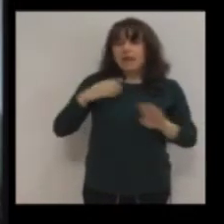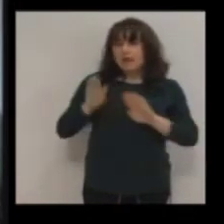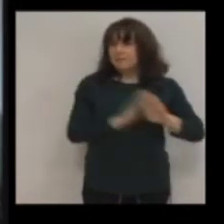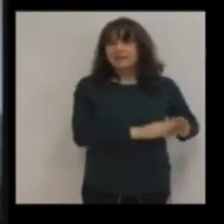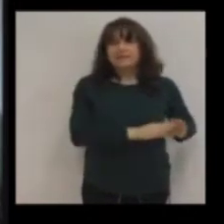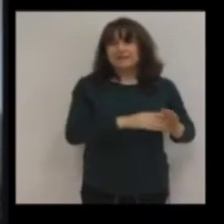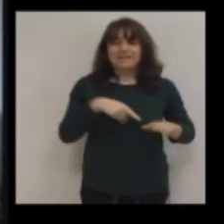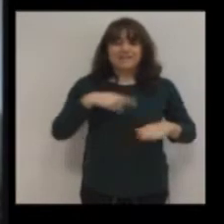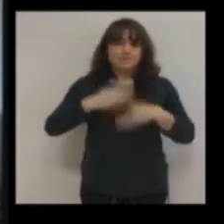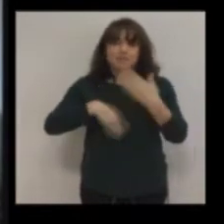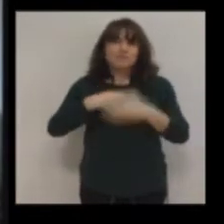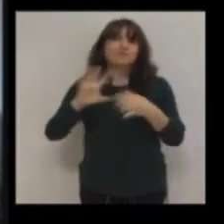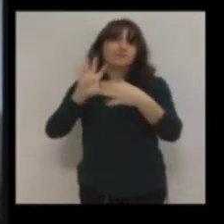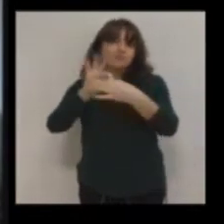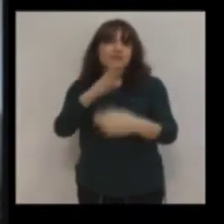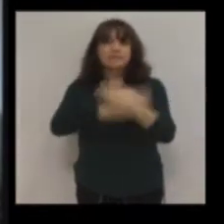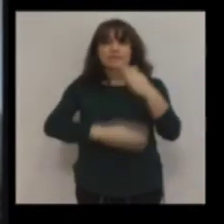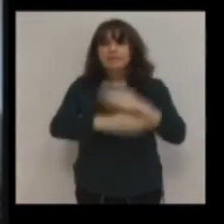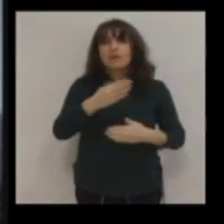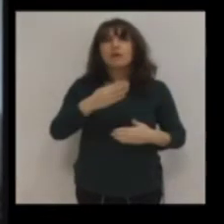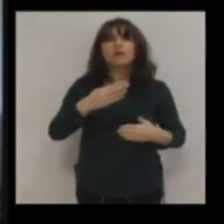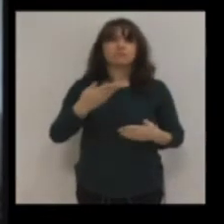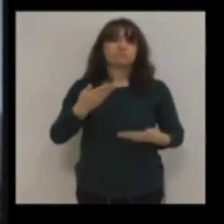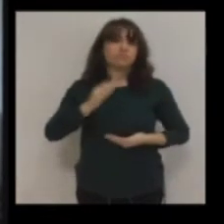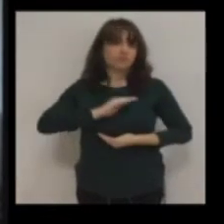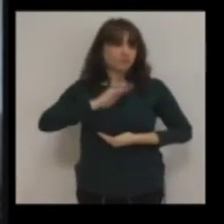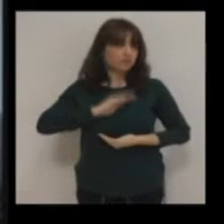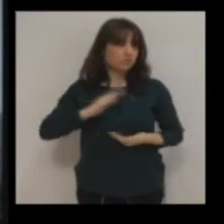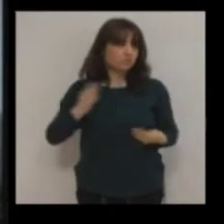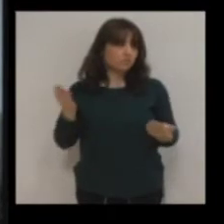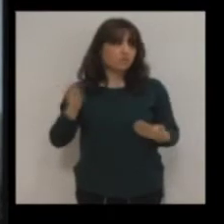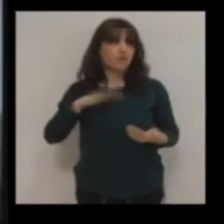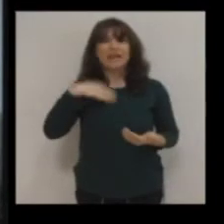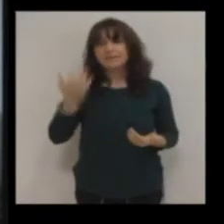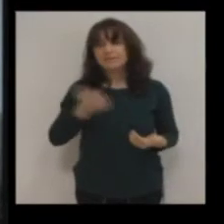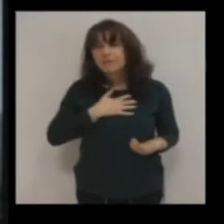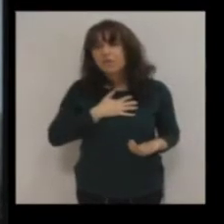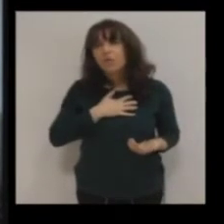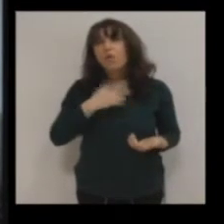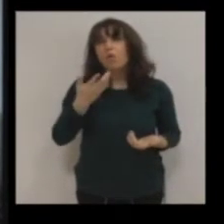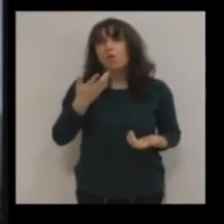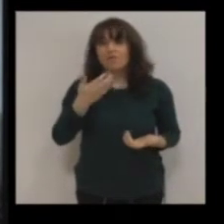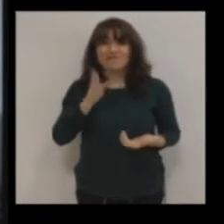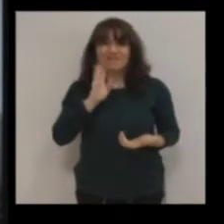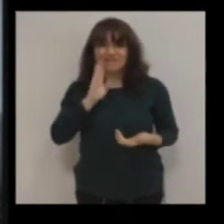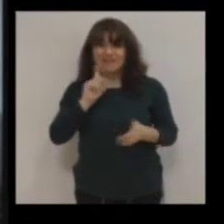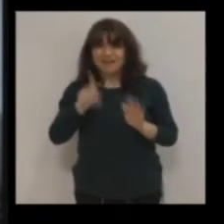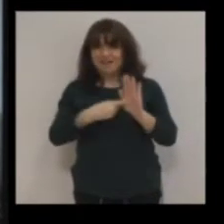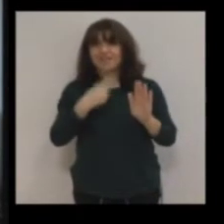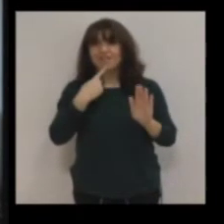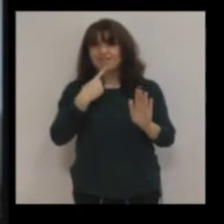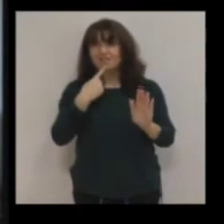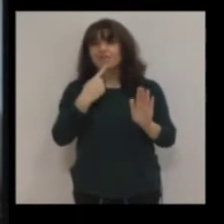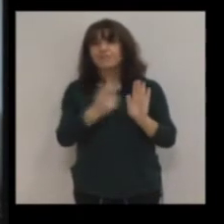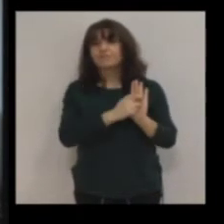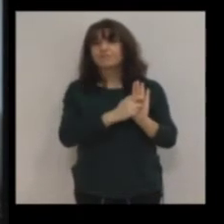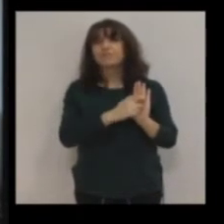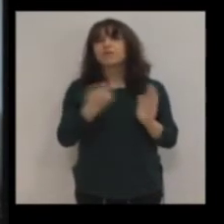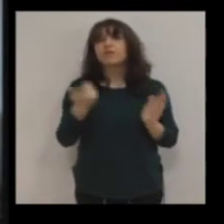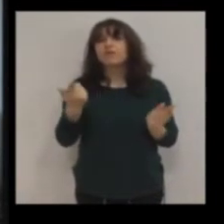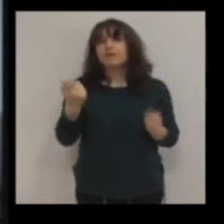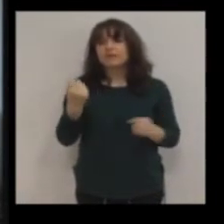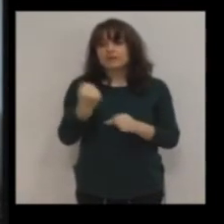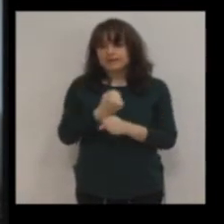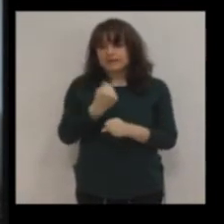a la discapacidad, los de incapacitación que dice la ley, o como denomina la ley, que son en los que fundamentalmente